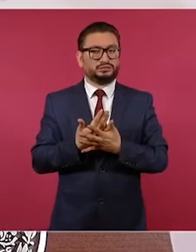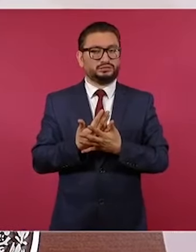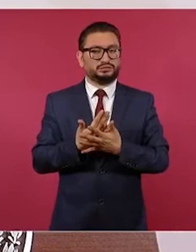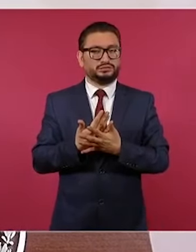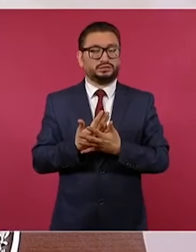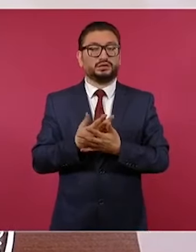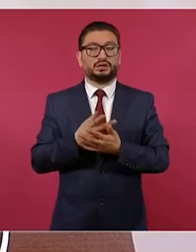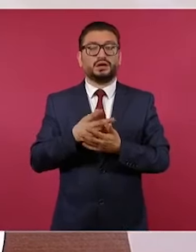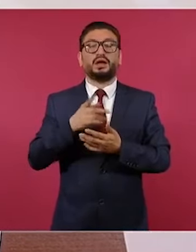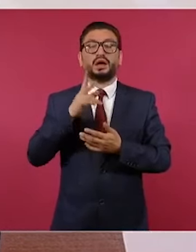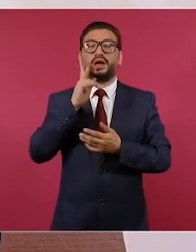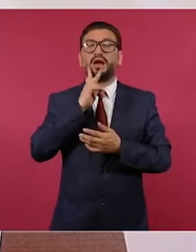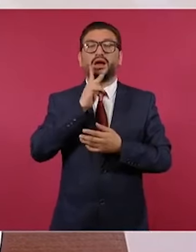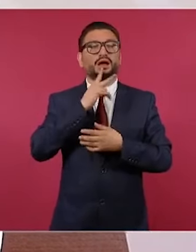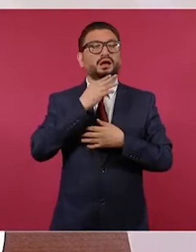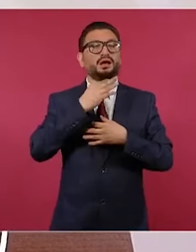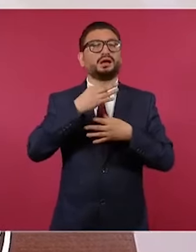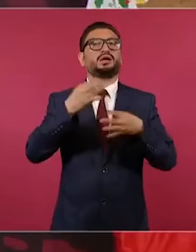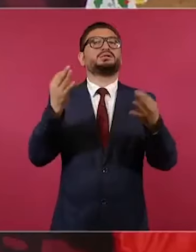dé a conocer